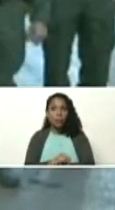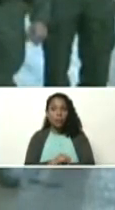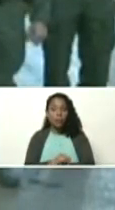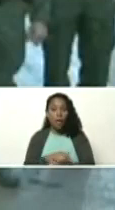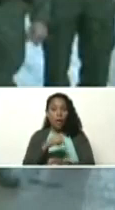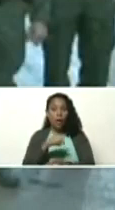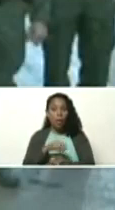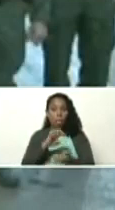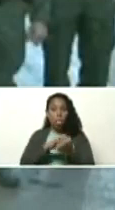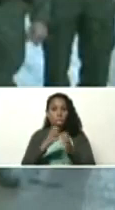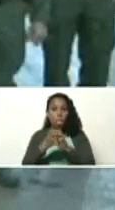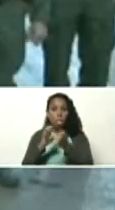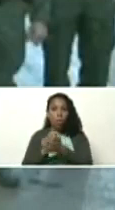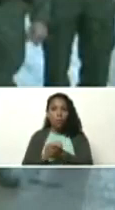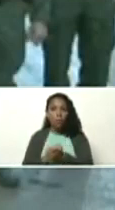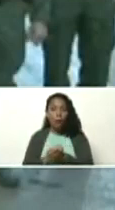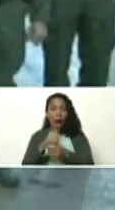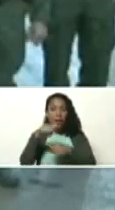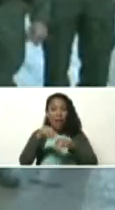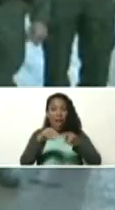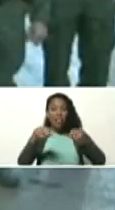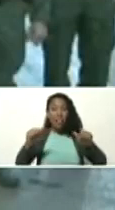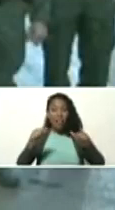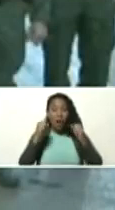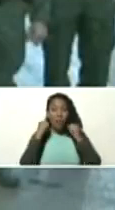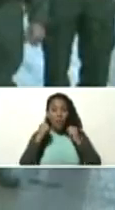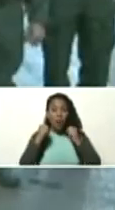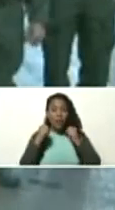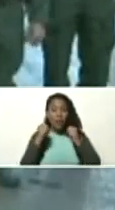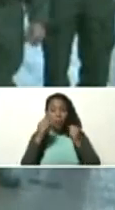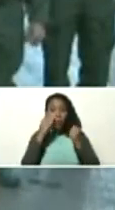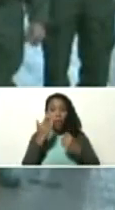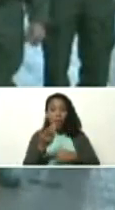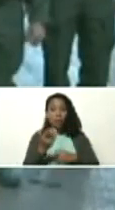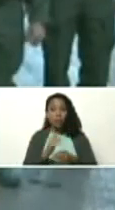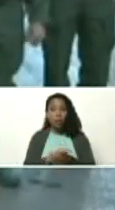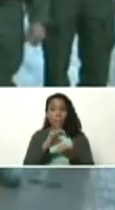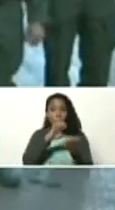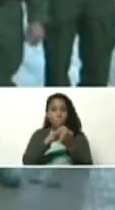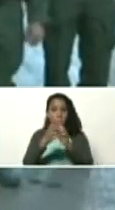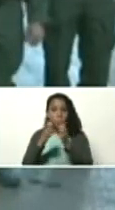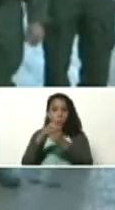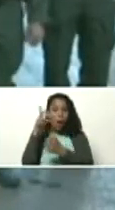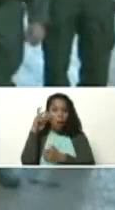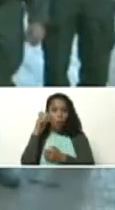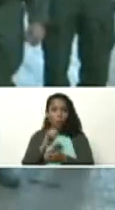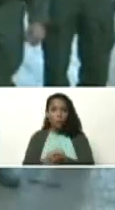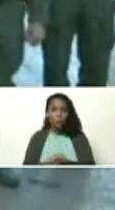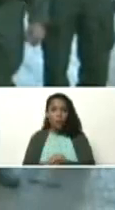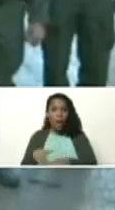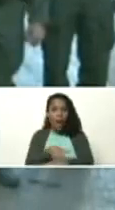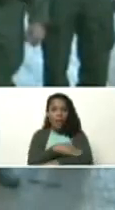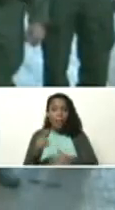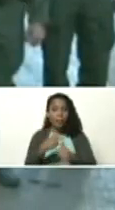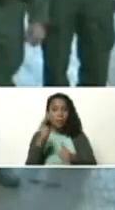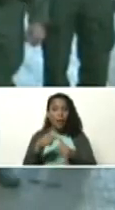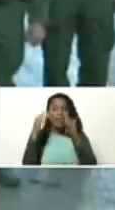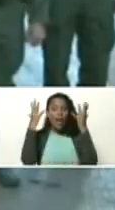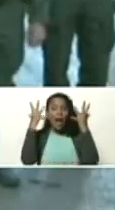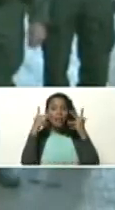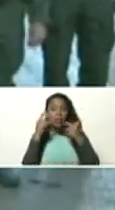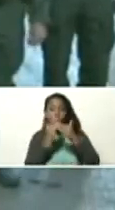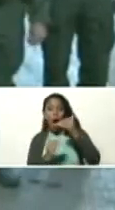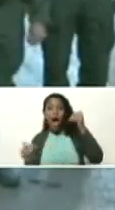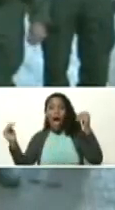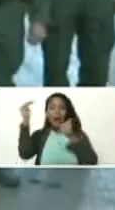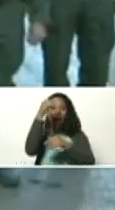composición de tierra, presidente, que bajó de la montaña, como usted lo ha dicho, en la avenida principal del Castaño, arriba, en la parte de arriba,